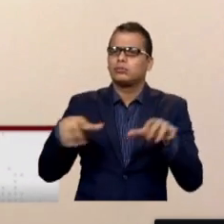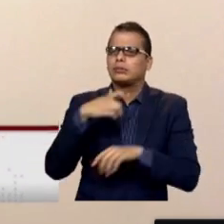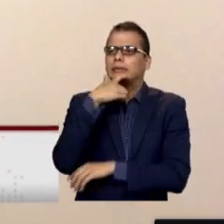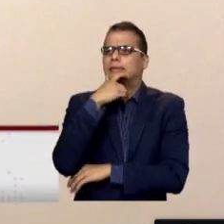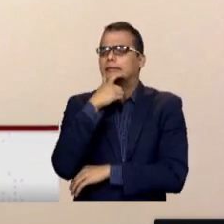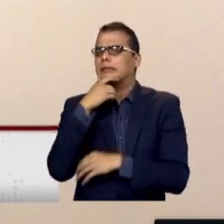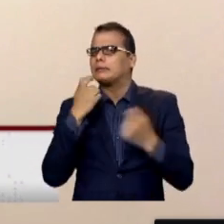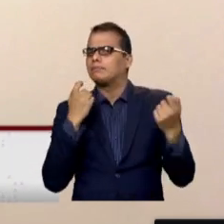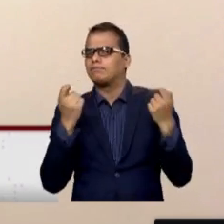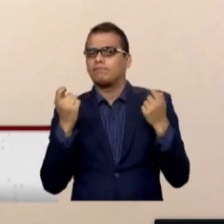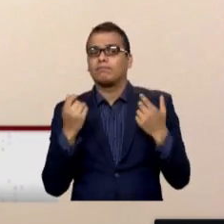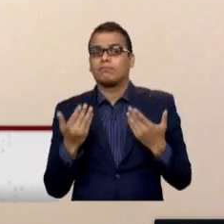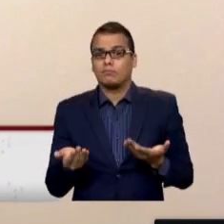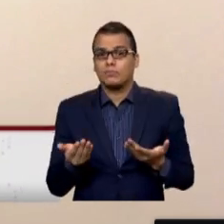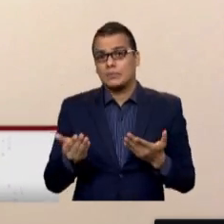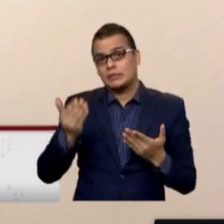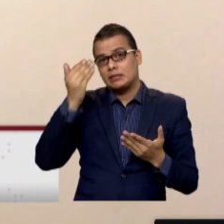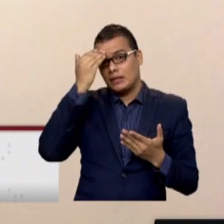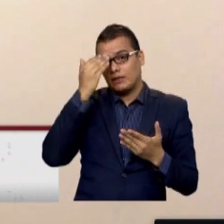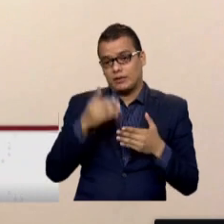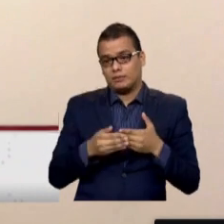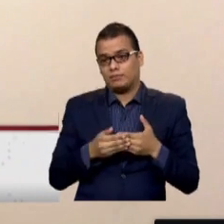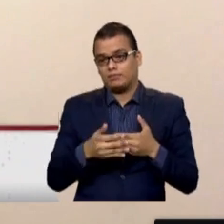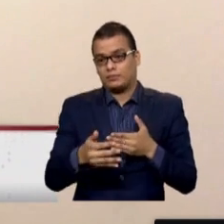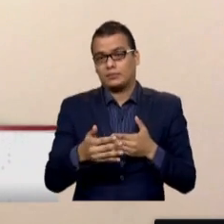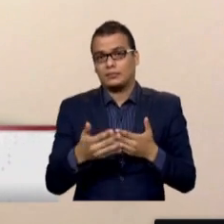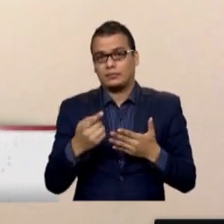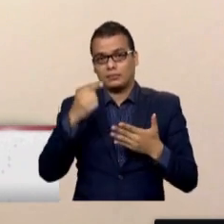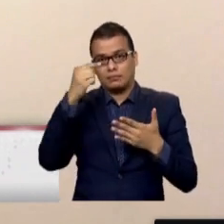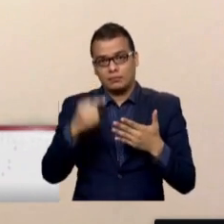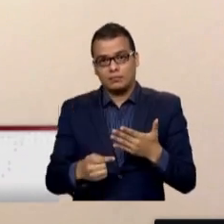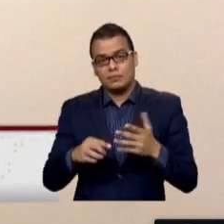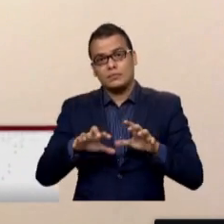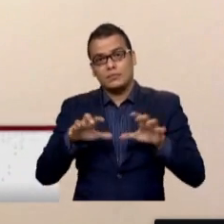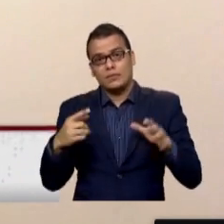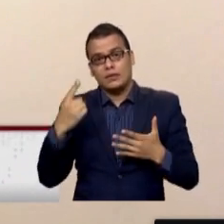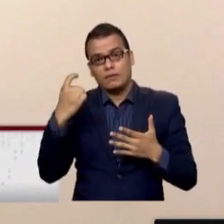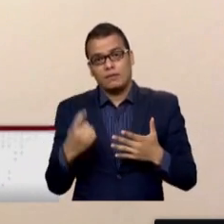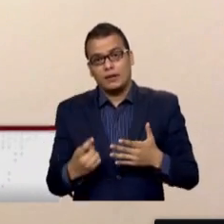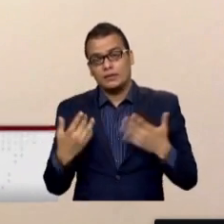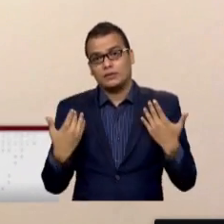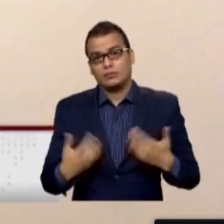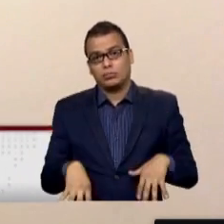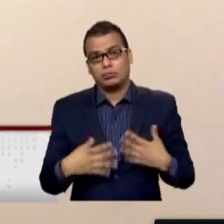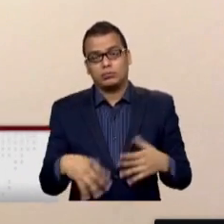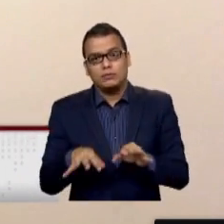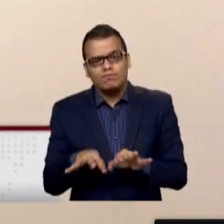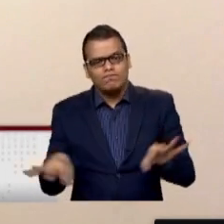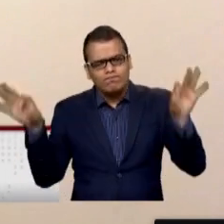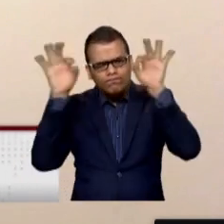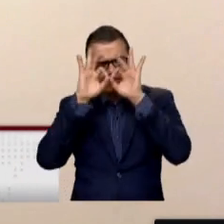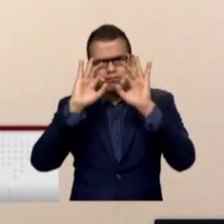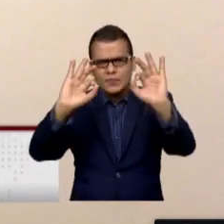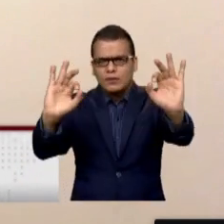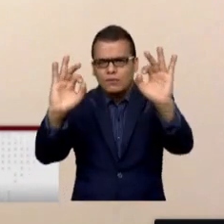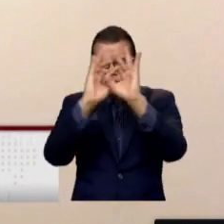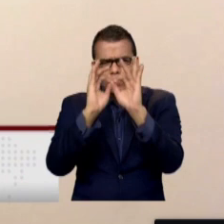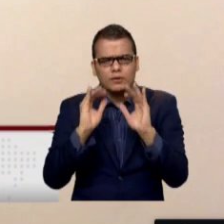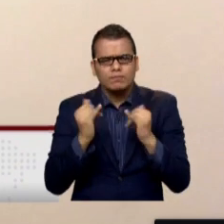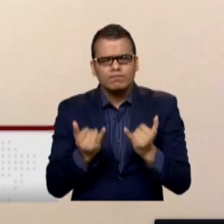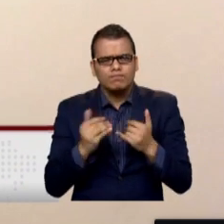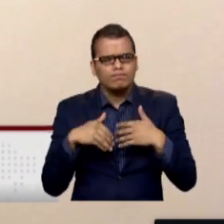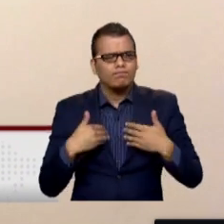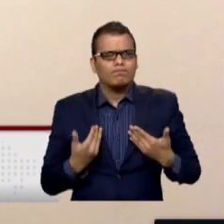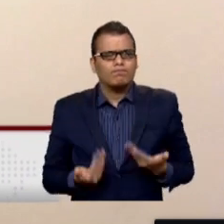la acción que nos resta en este tiempo va a ser muy relevante, y enfocar nuestros equipos a